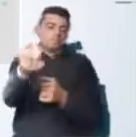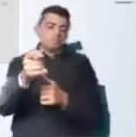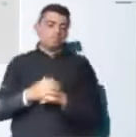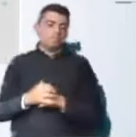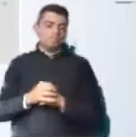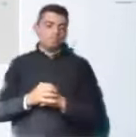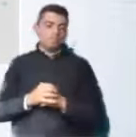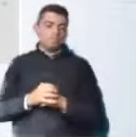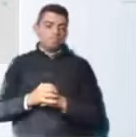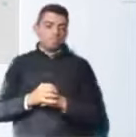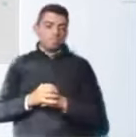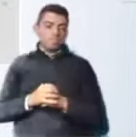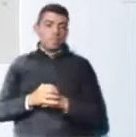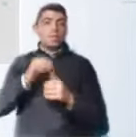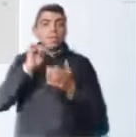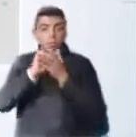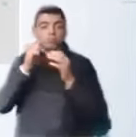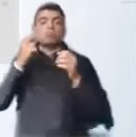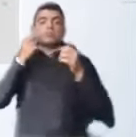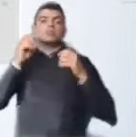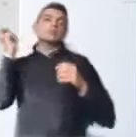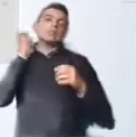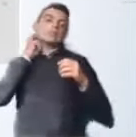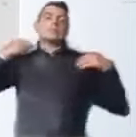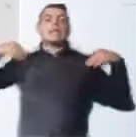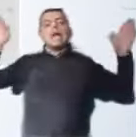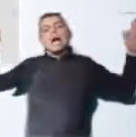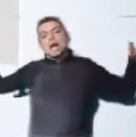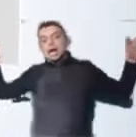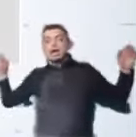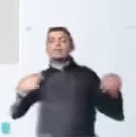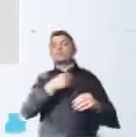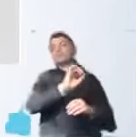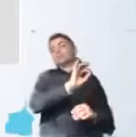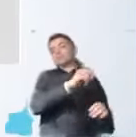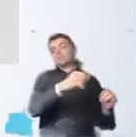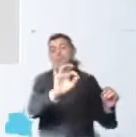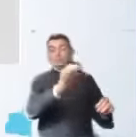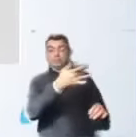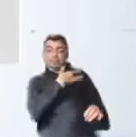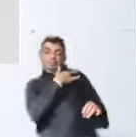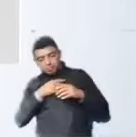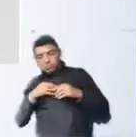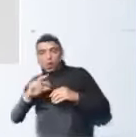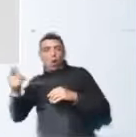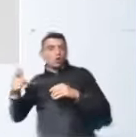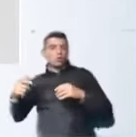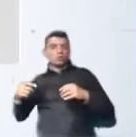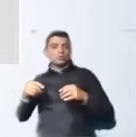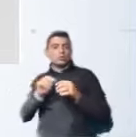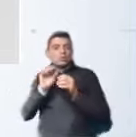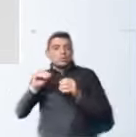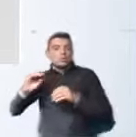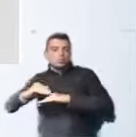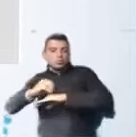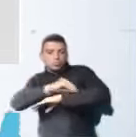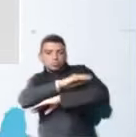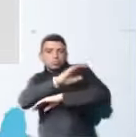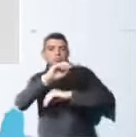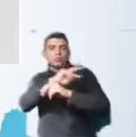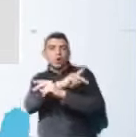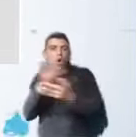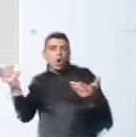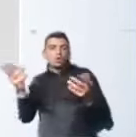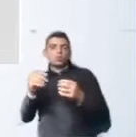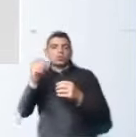murciélagos. Estos murciélagos a su vez infectaron algunos roedores, algunas zarigüeyas asiáticas, algunos